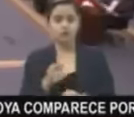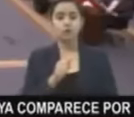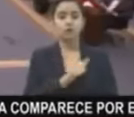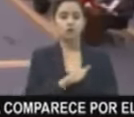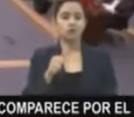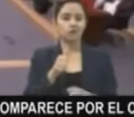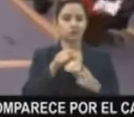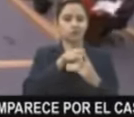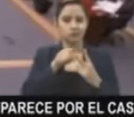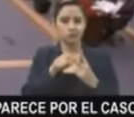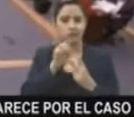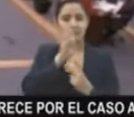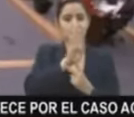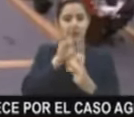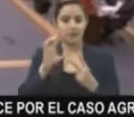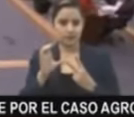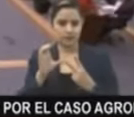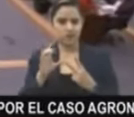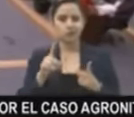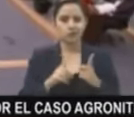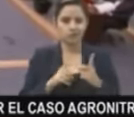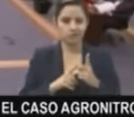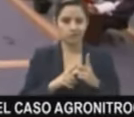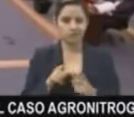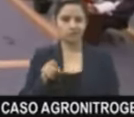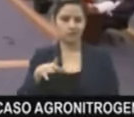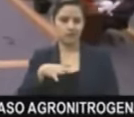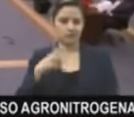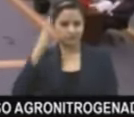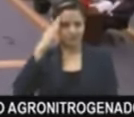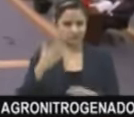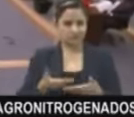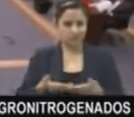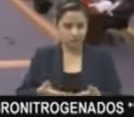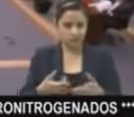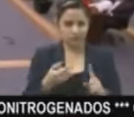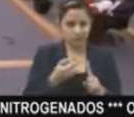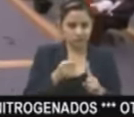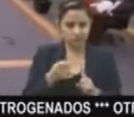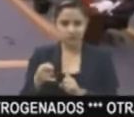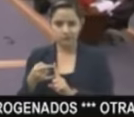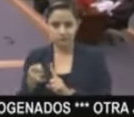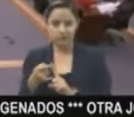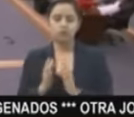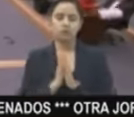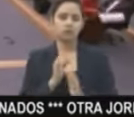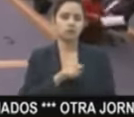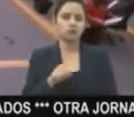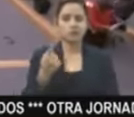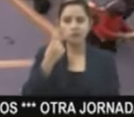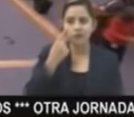Estado, fijando salarios, etcétera. Es todo un tema que amerita una discusión y que merece un debate, pero por